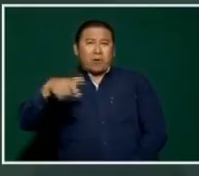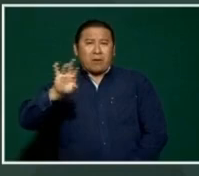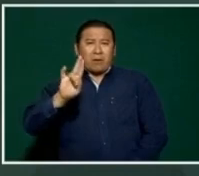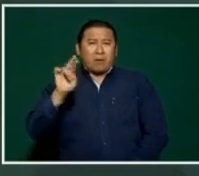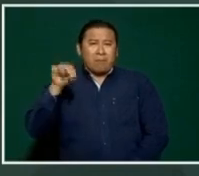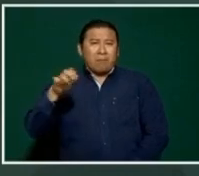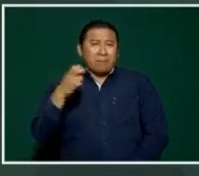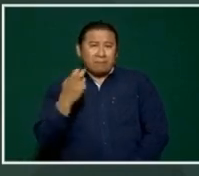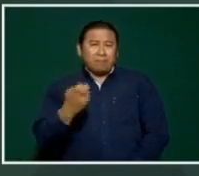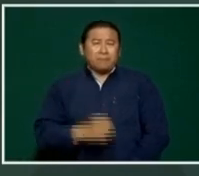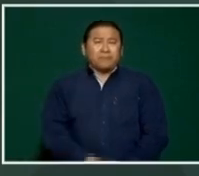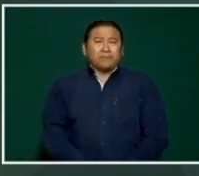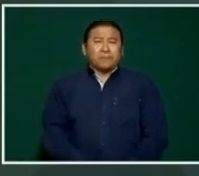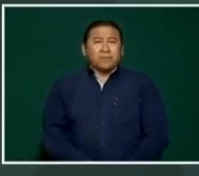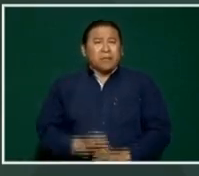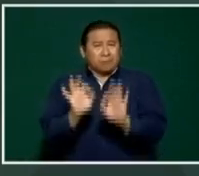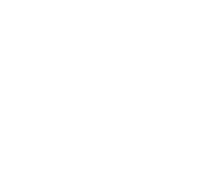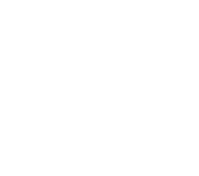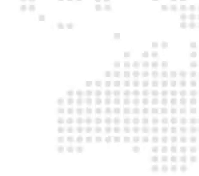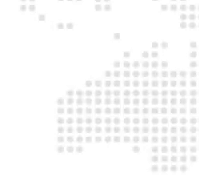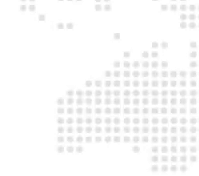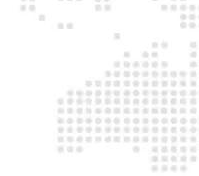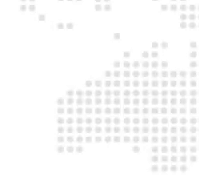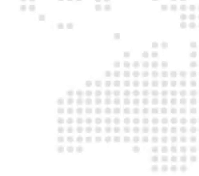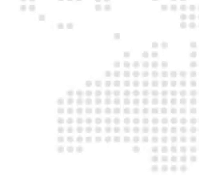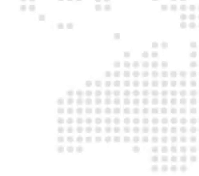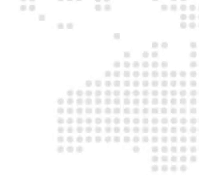información de susana cerezo notimex